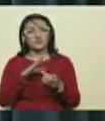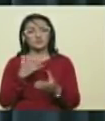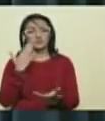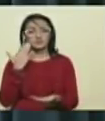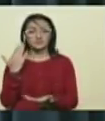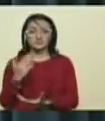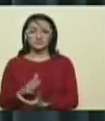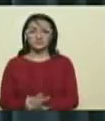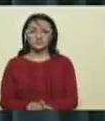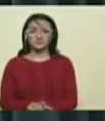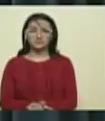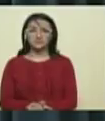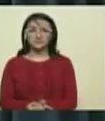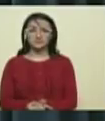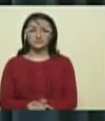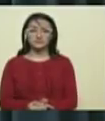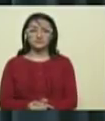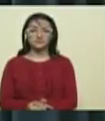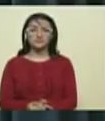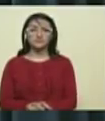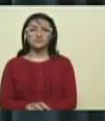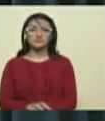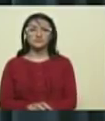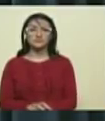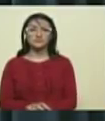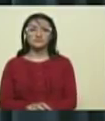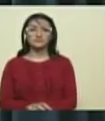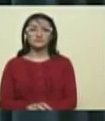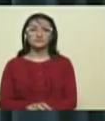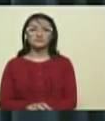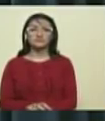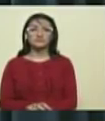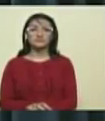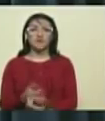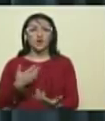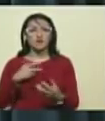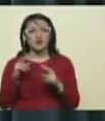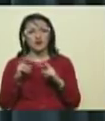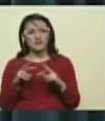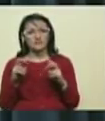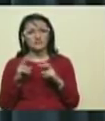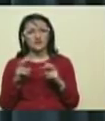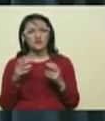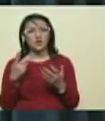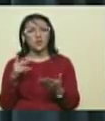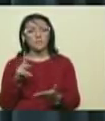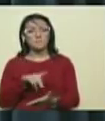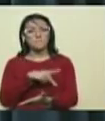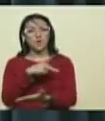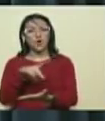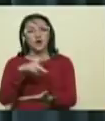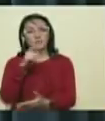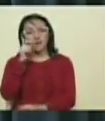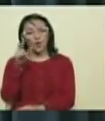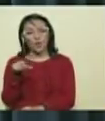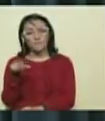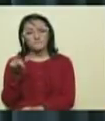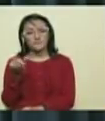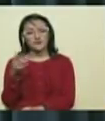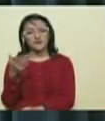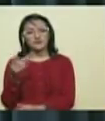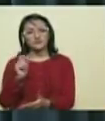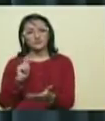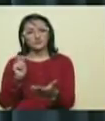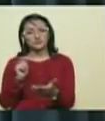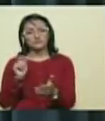Americanos? Y miren, revisando por allí, hay un poema de Pablo Neruda, escrito